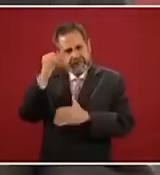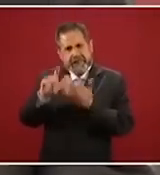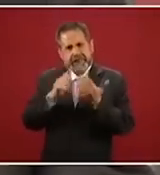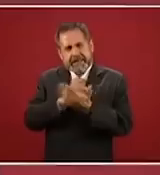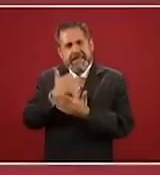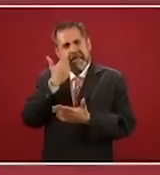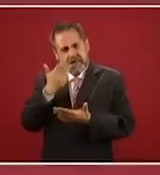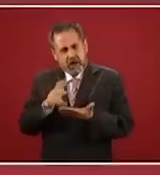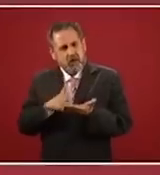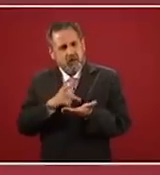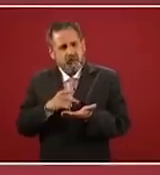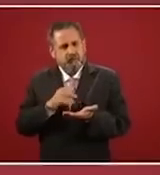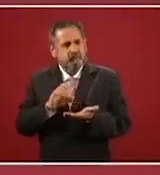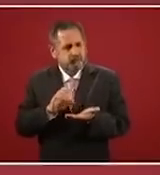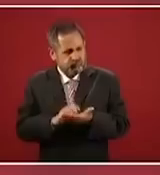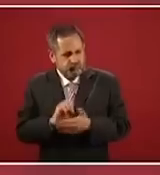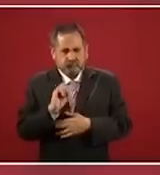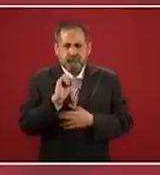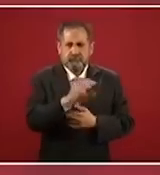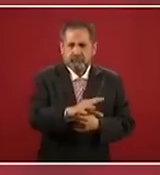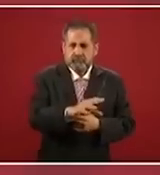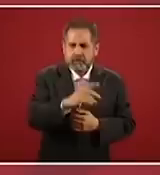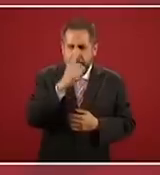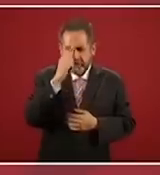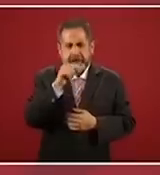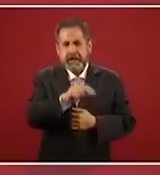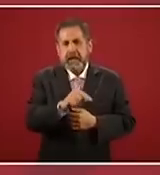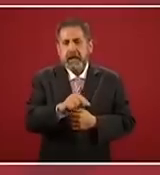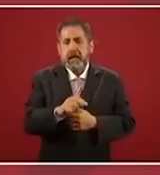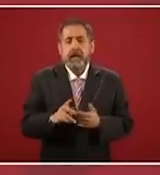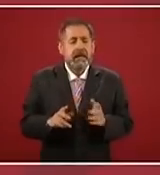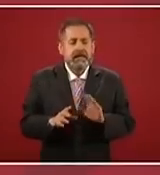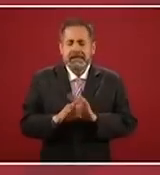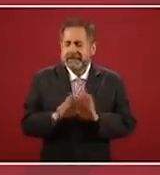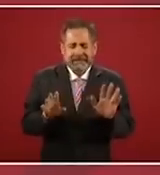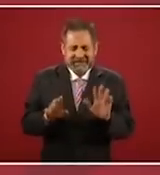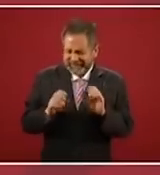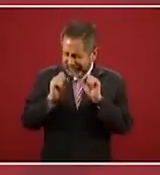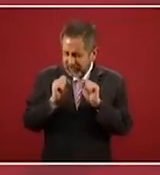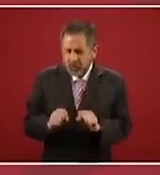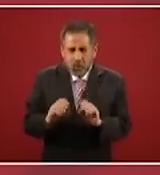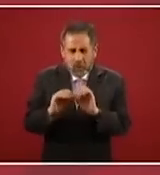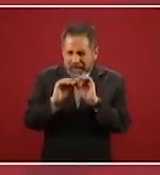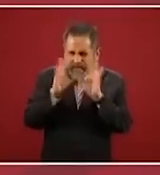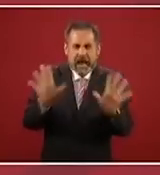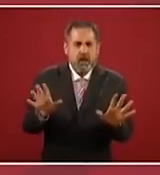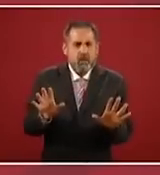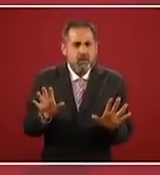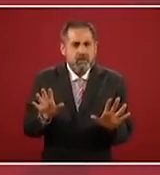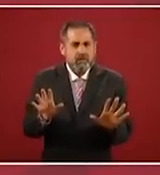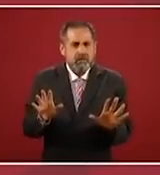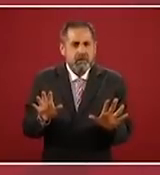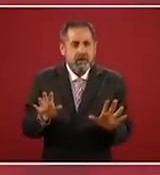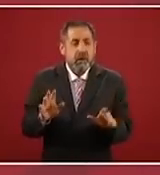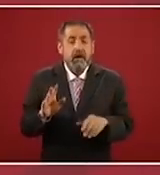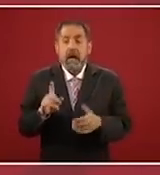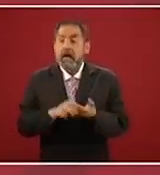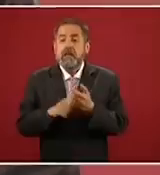para que no quede ninguna duda porque